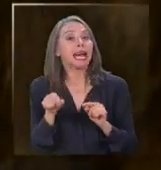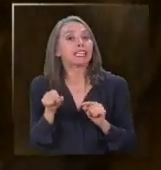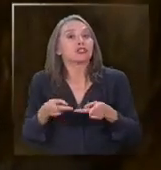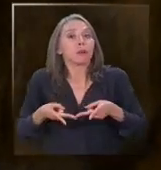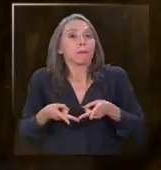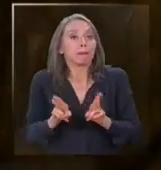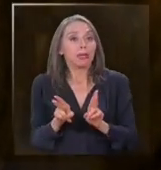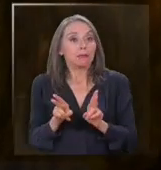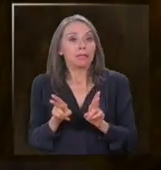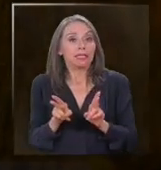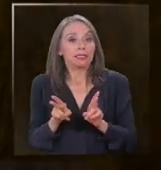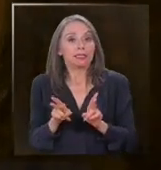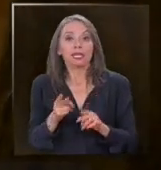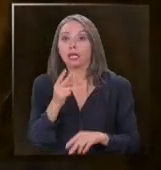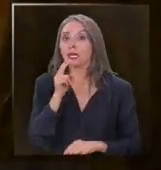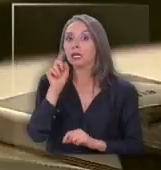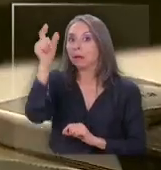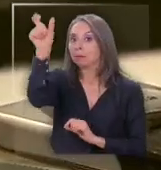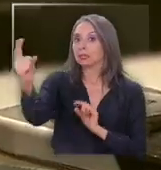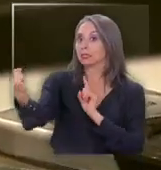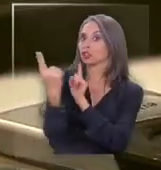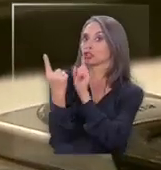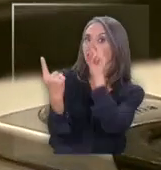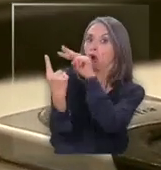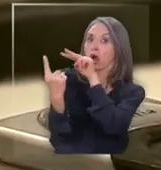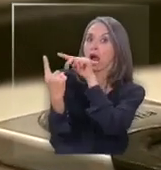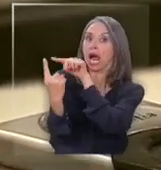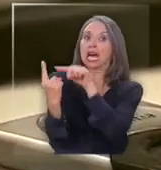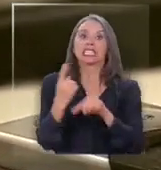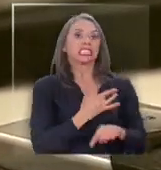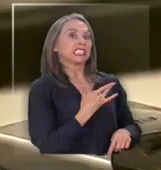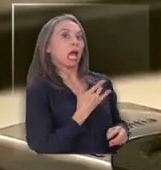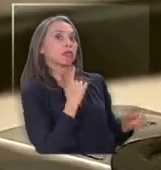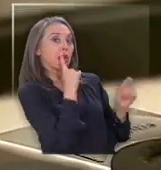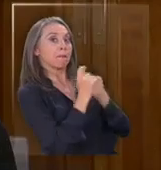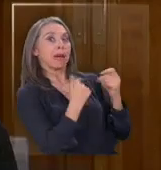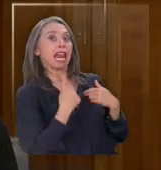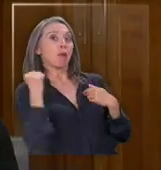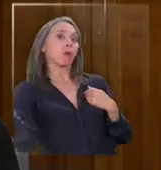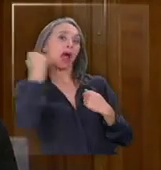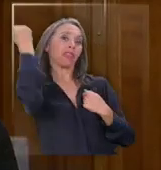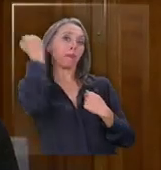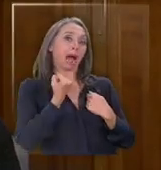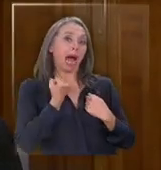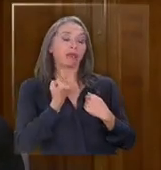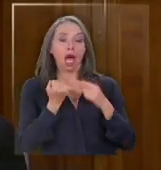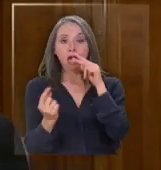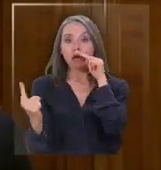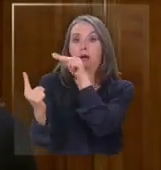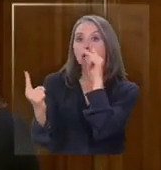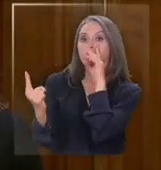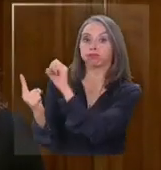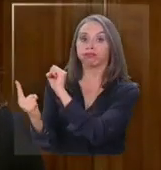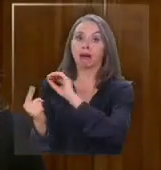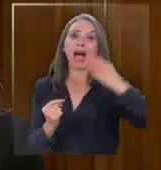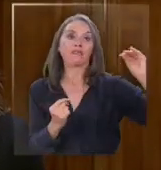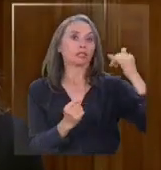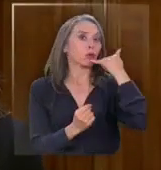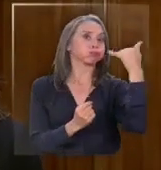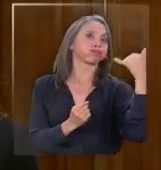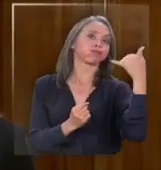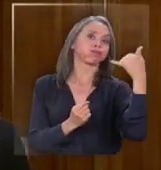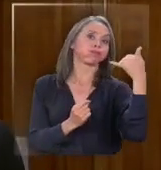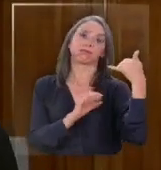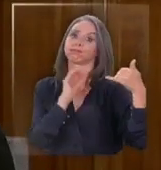entonces identificar a una persona que se sienta en peligro y echar a andar este protocolo para poder canalizarlo